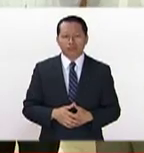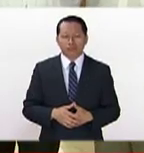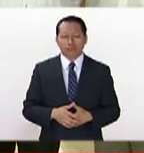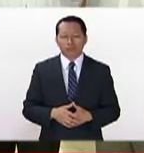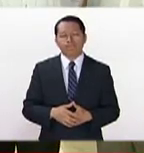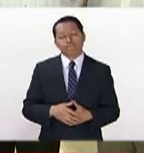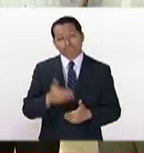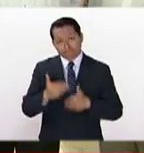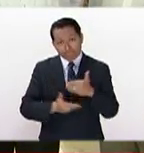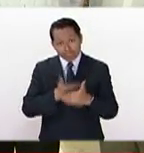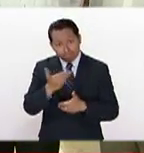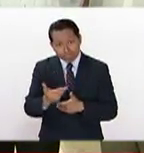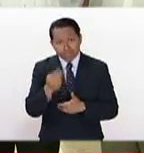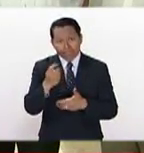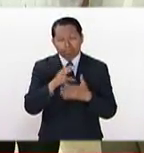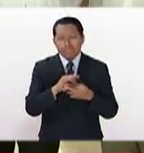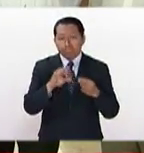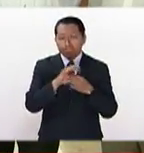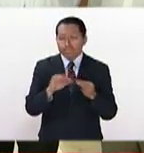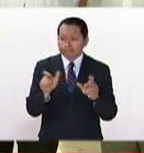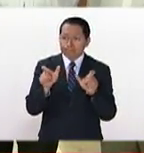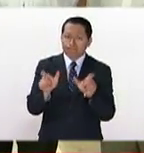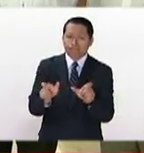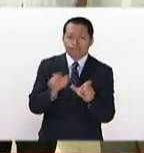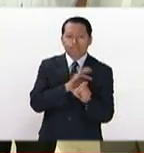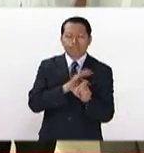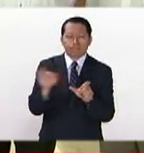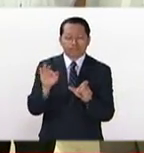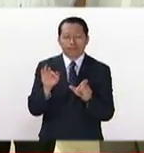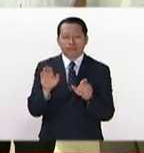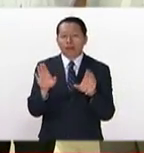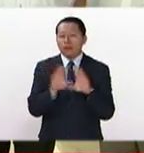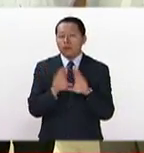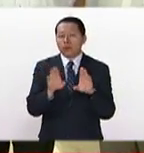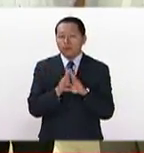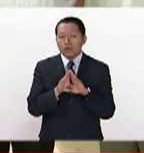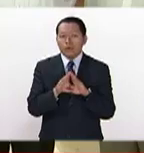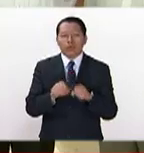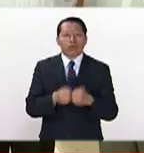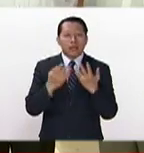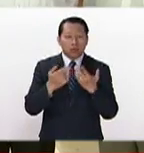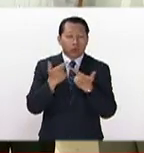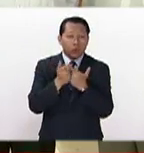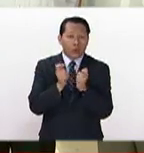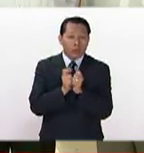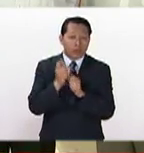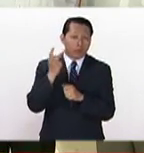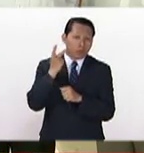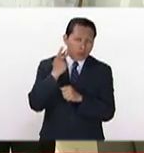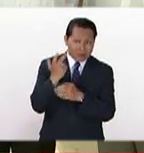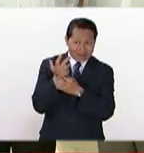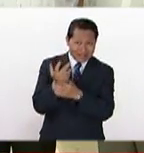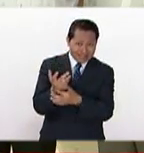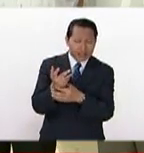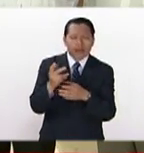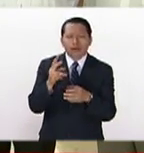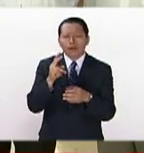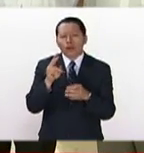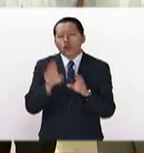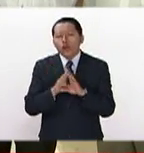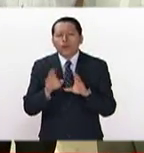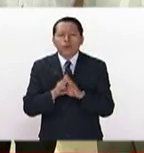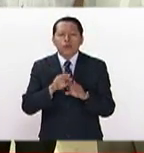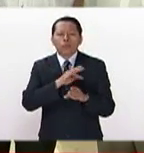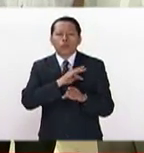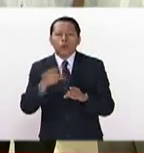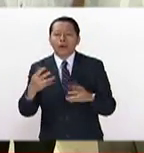Ofreciéndole esta condición de seguridad, corresponderá desde luego al partido político ver de qué manera quisiera que